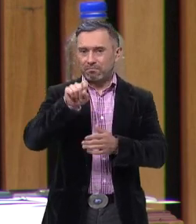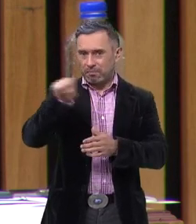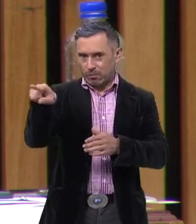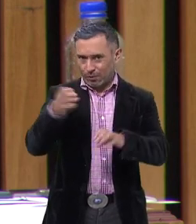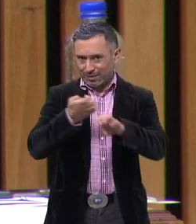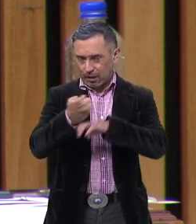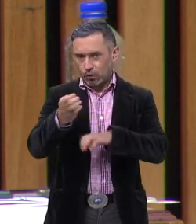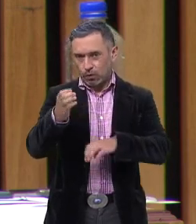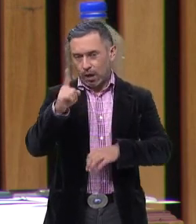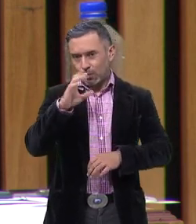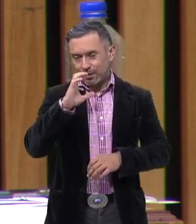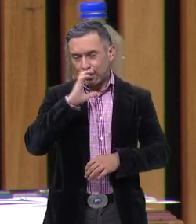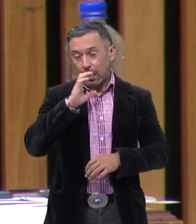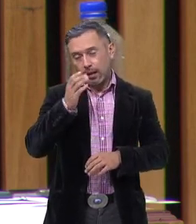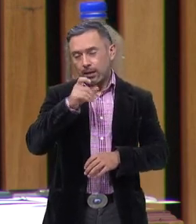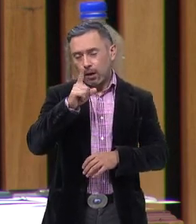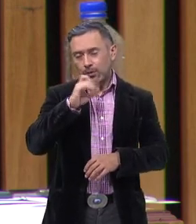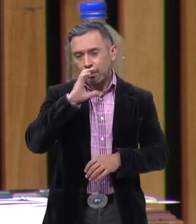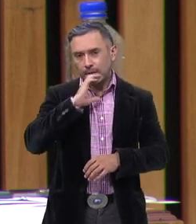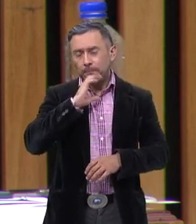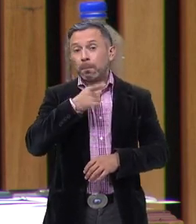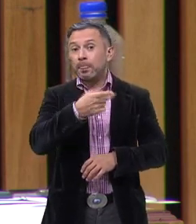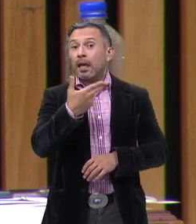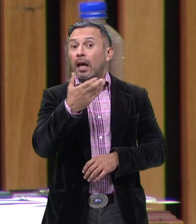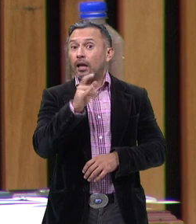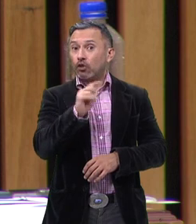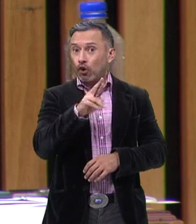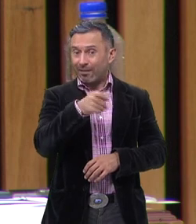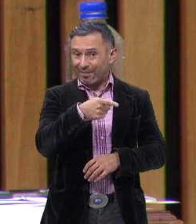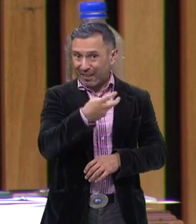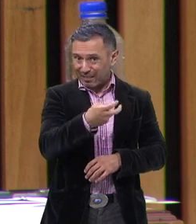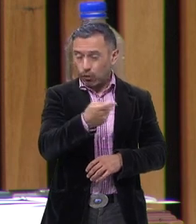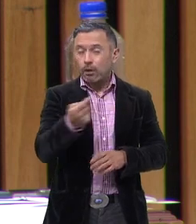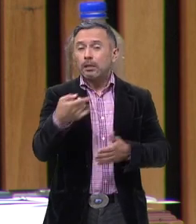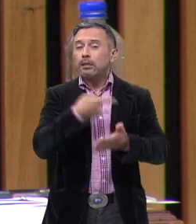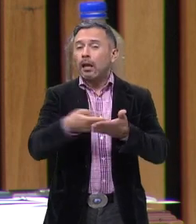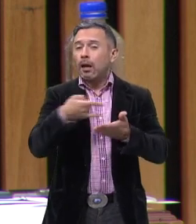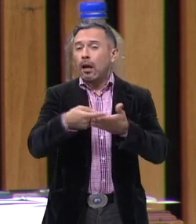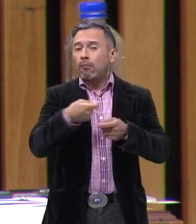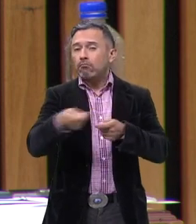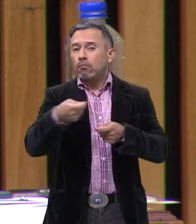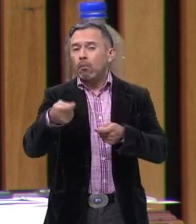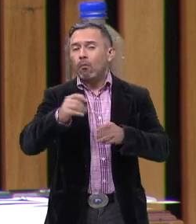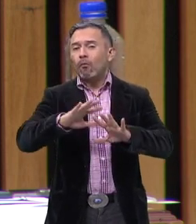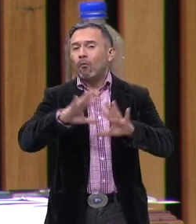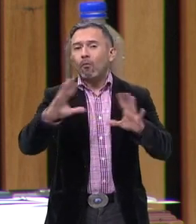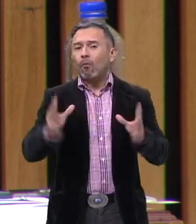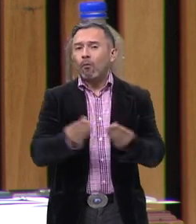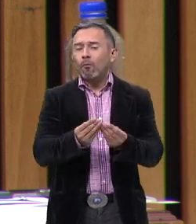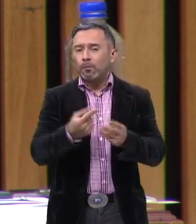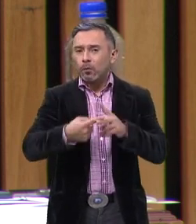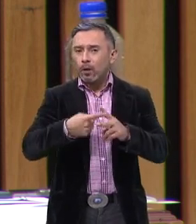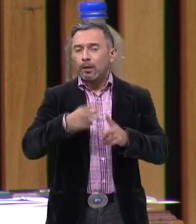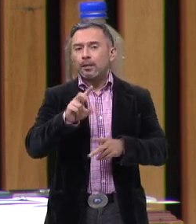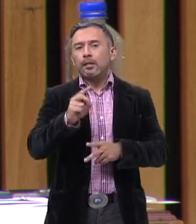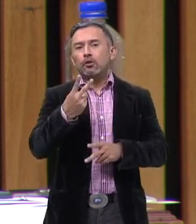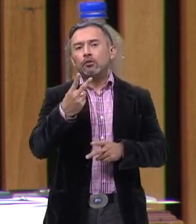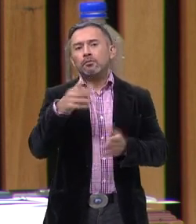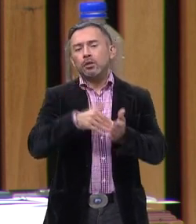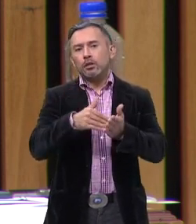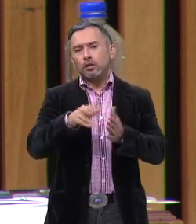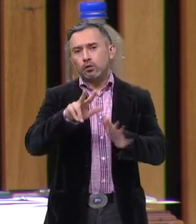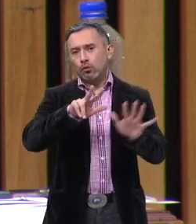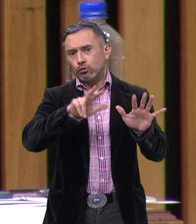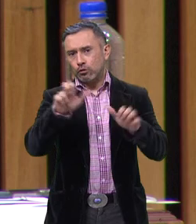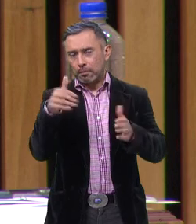este ciudadano Héctor Quiroz expidió cheques además por un monto de treinta y dos millones ochocientos mil